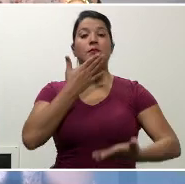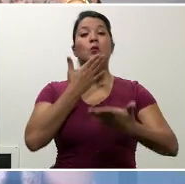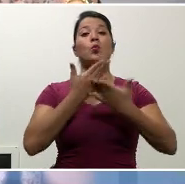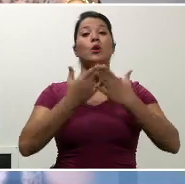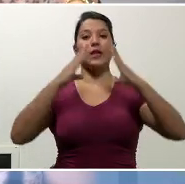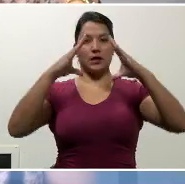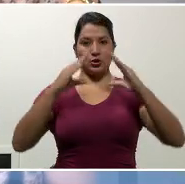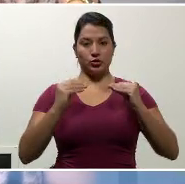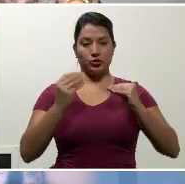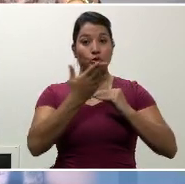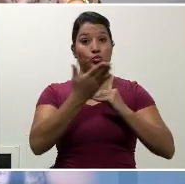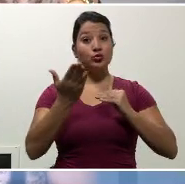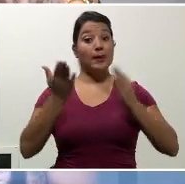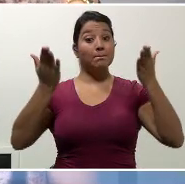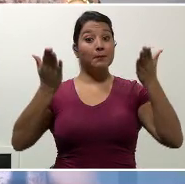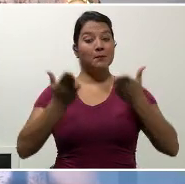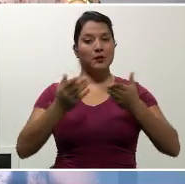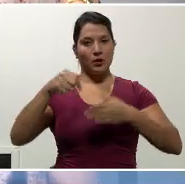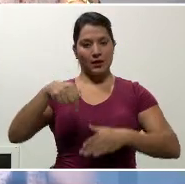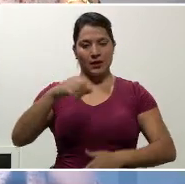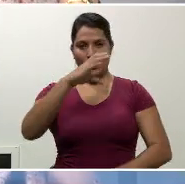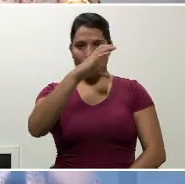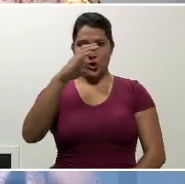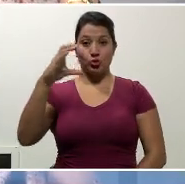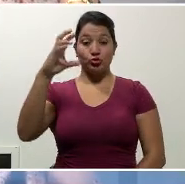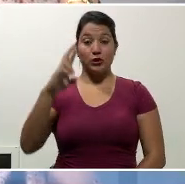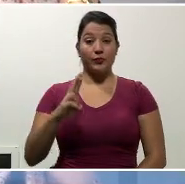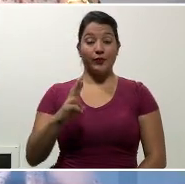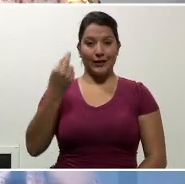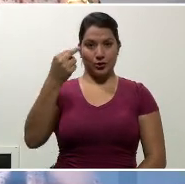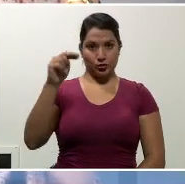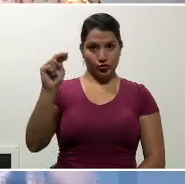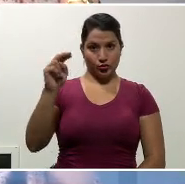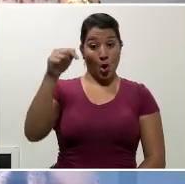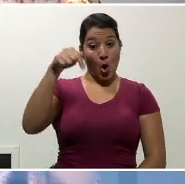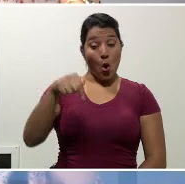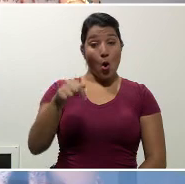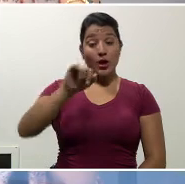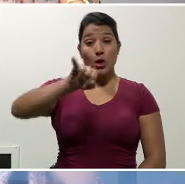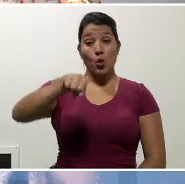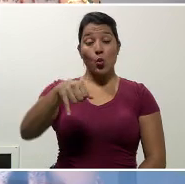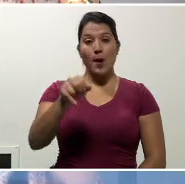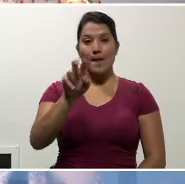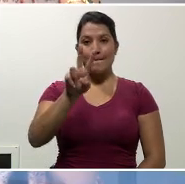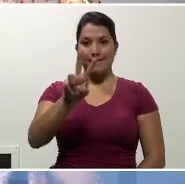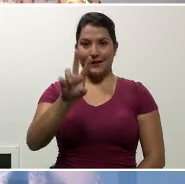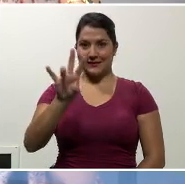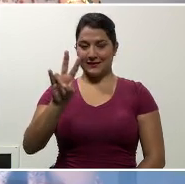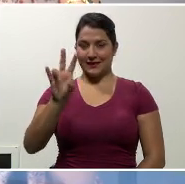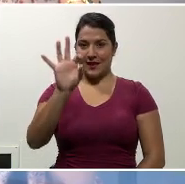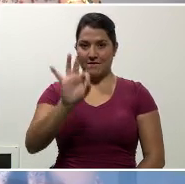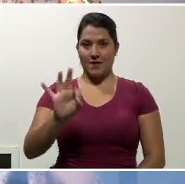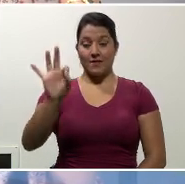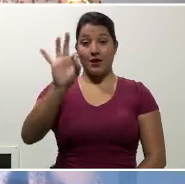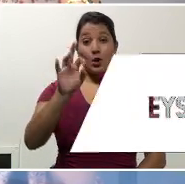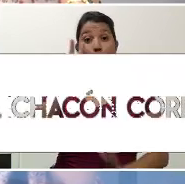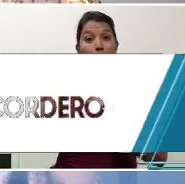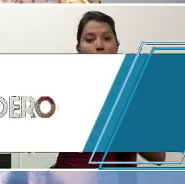buenas noches. Bienvenidos a la edición estelar de Costa Rica Noticias de este jueves 27 de febrero del